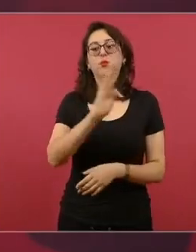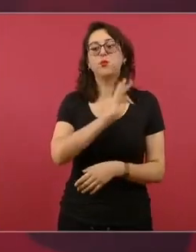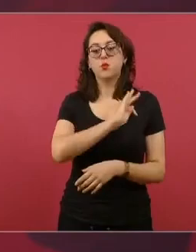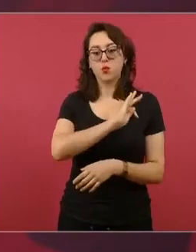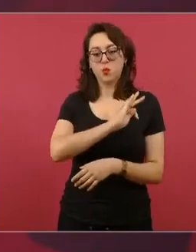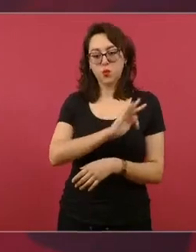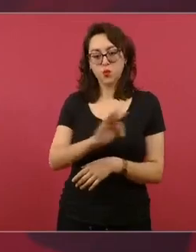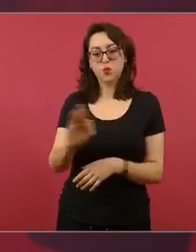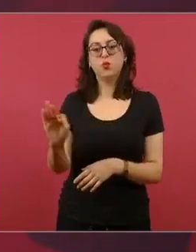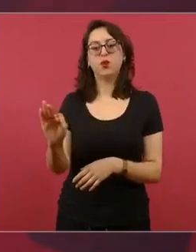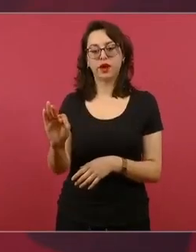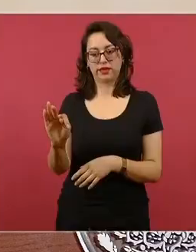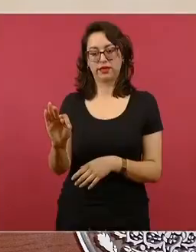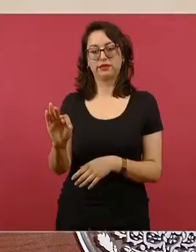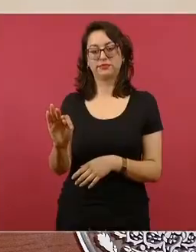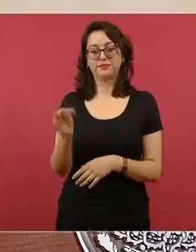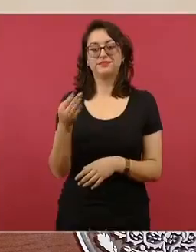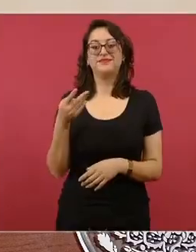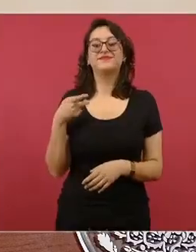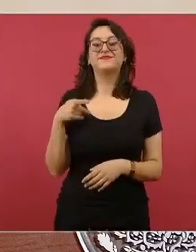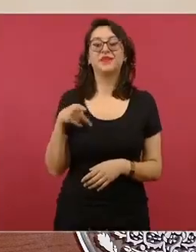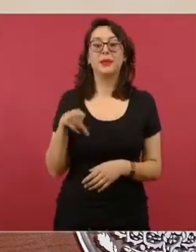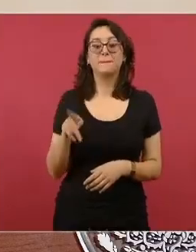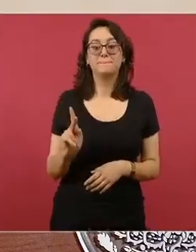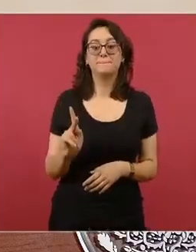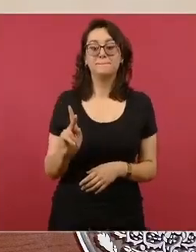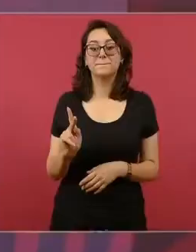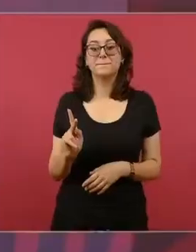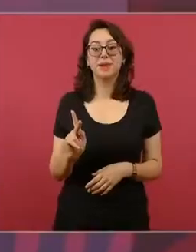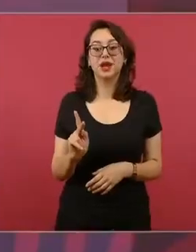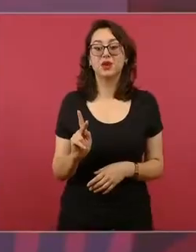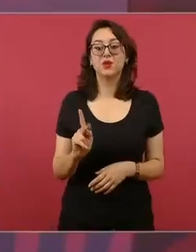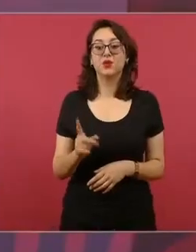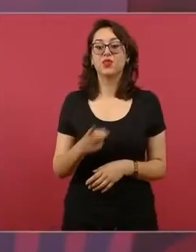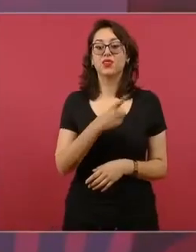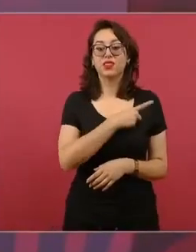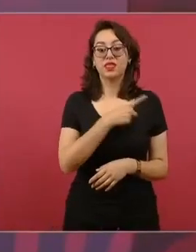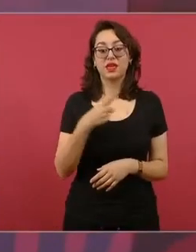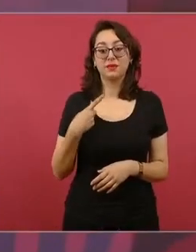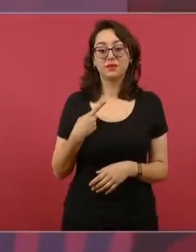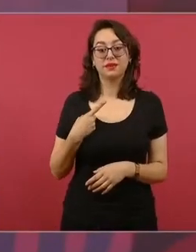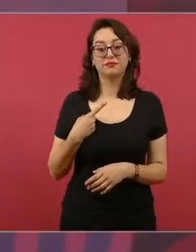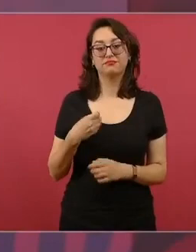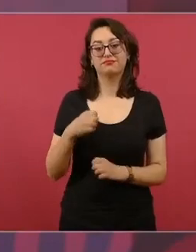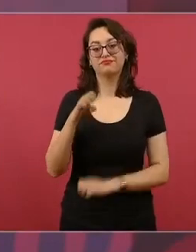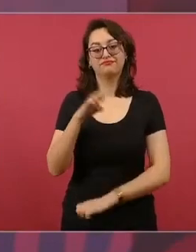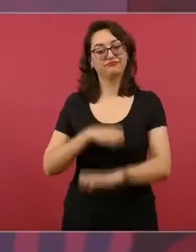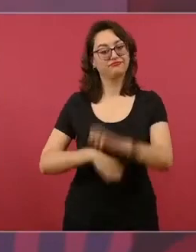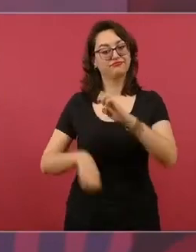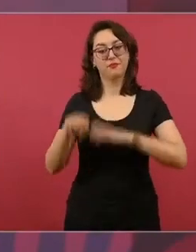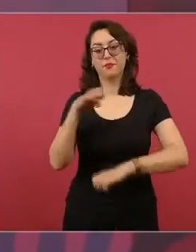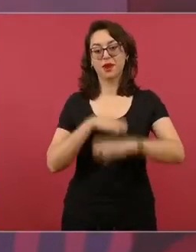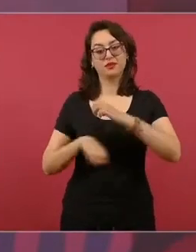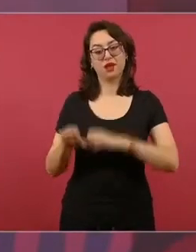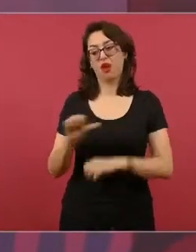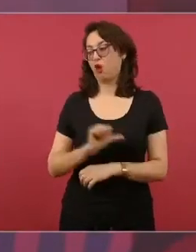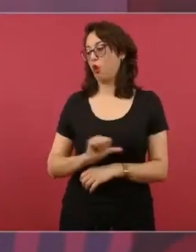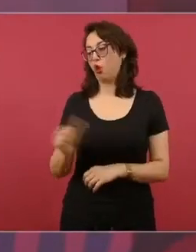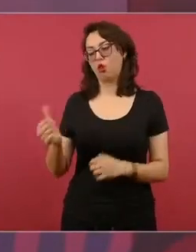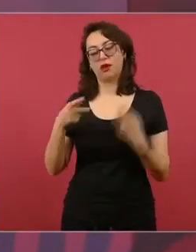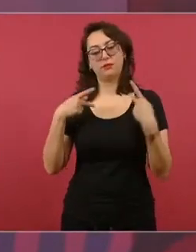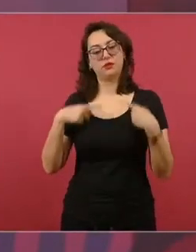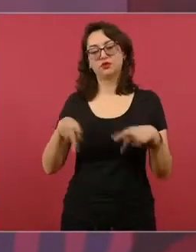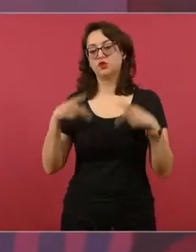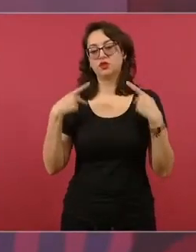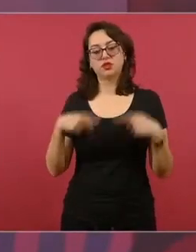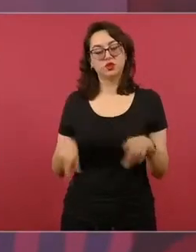pero tiene que ser una nueva empresa, con nuevos